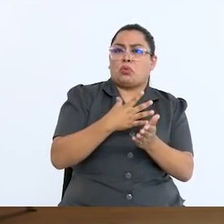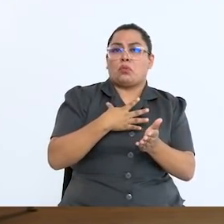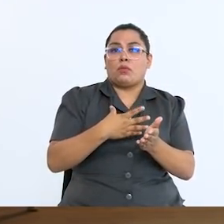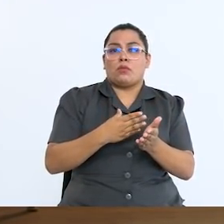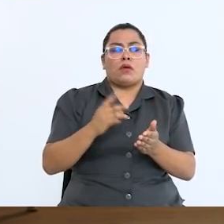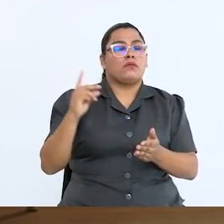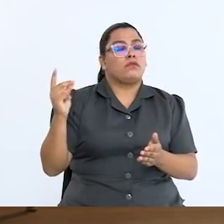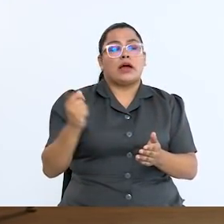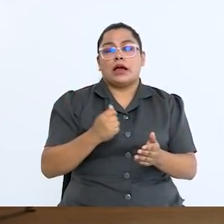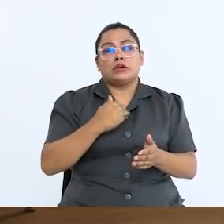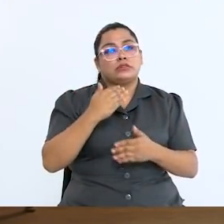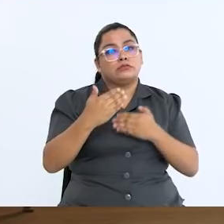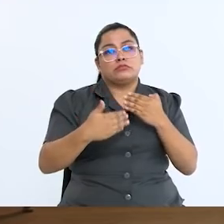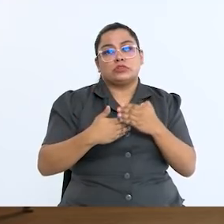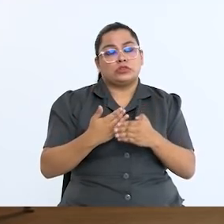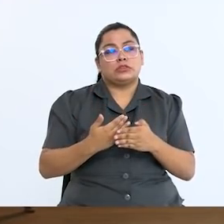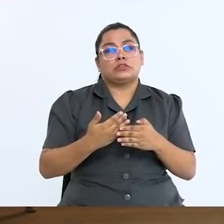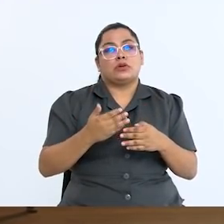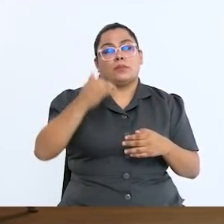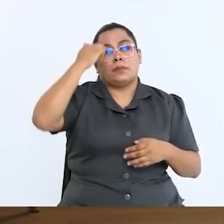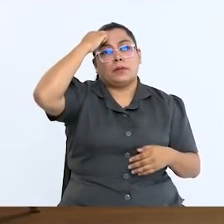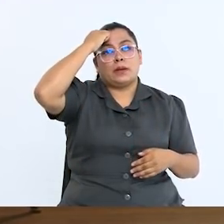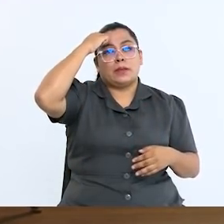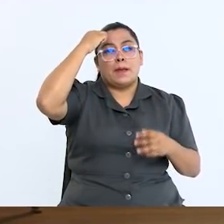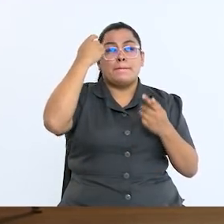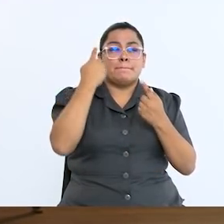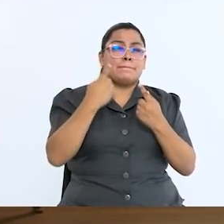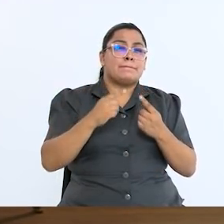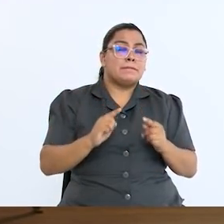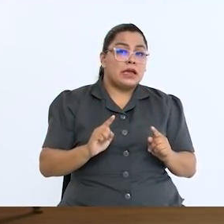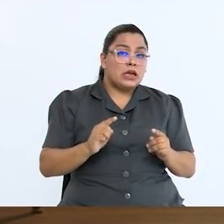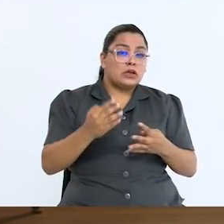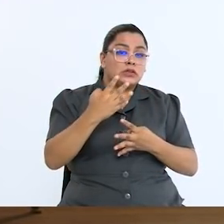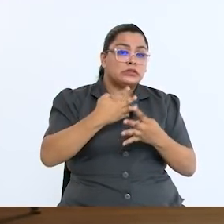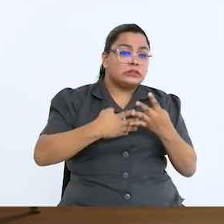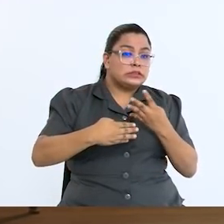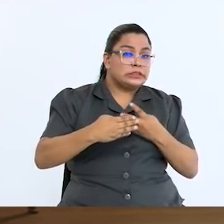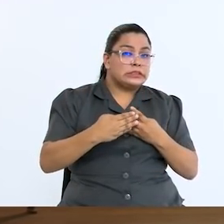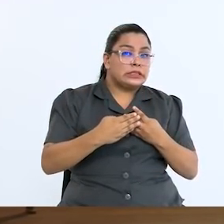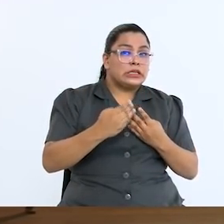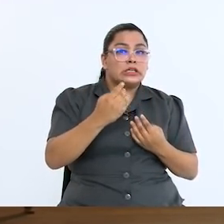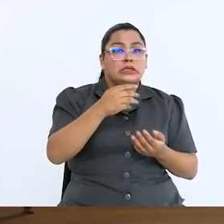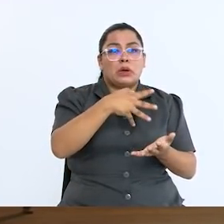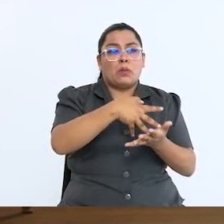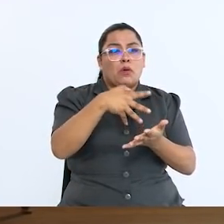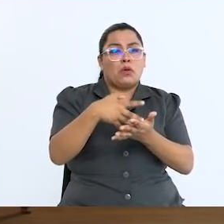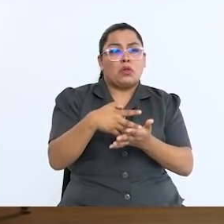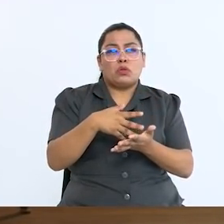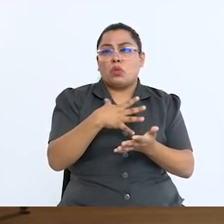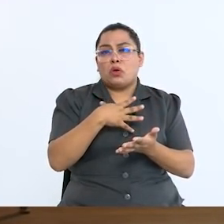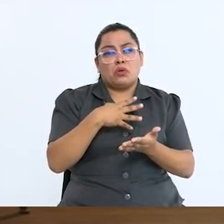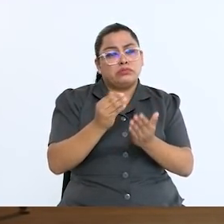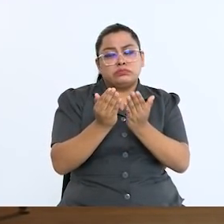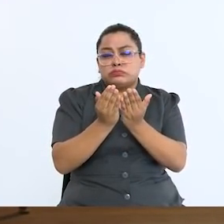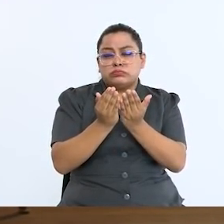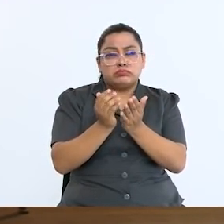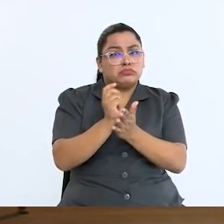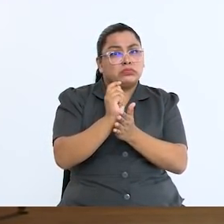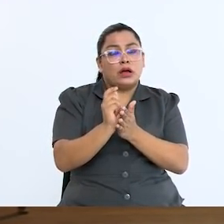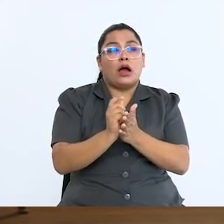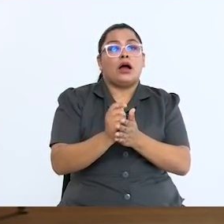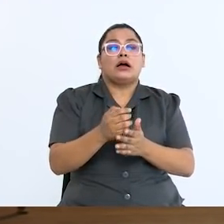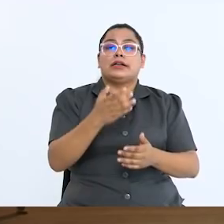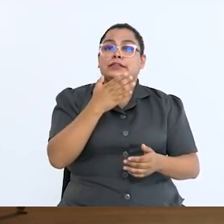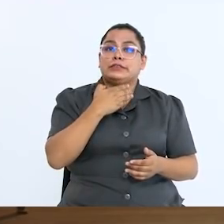fácil para ellos el proceso de lectura y escritura. Sin embargo, para los niños que vienen de un contexto poco letrado, va a ser más difícil para ellos el